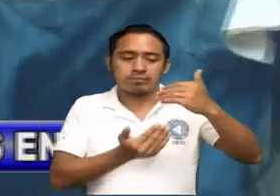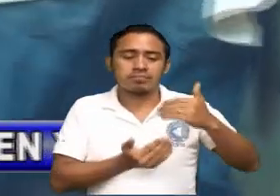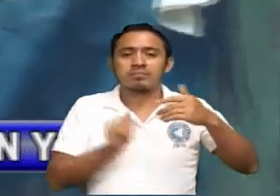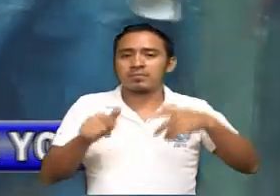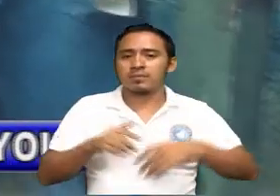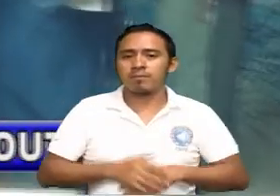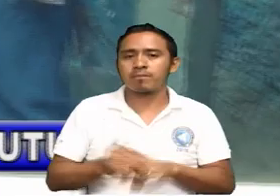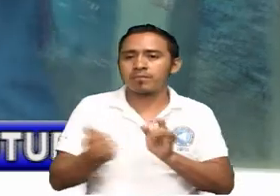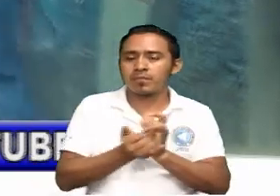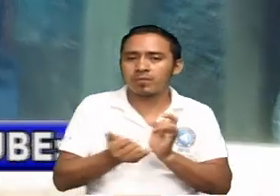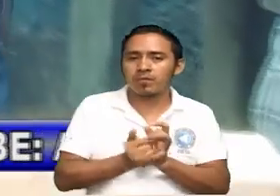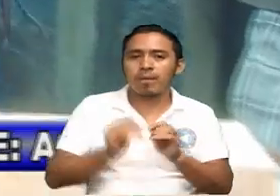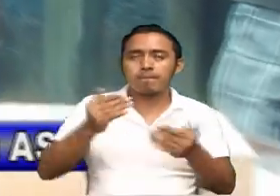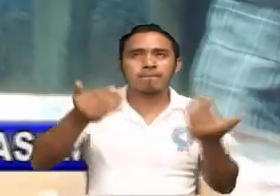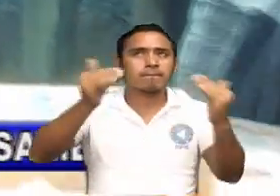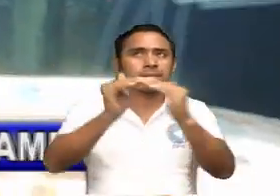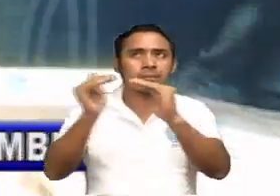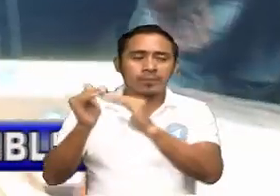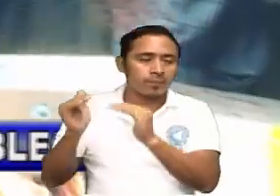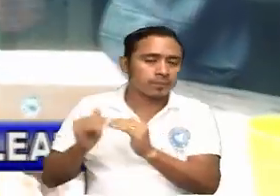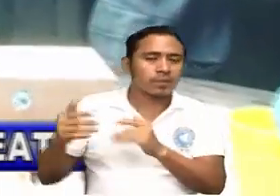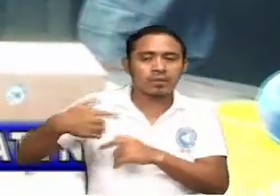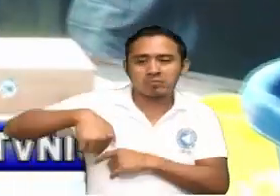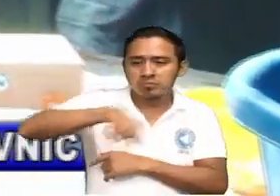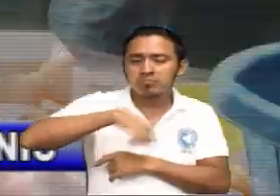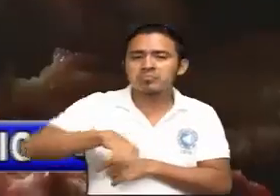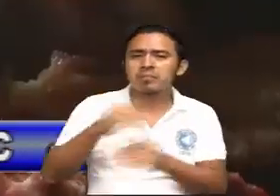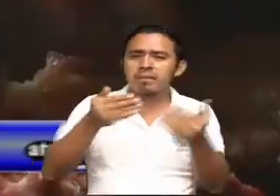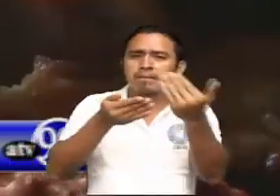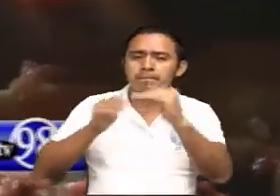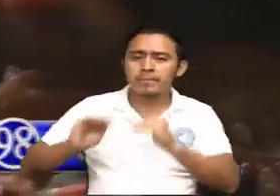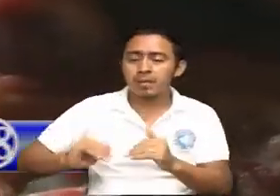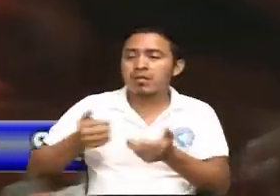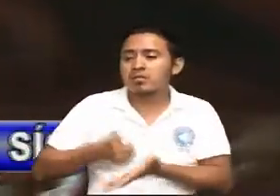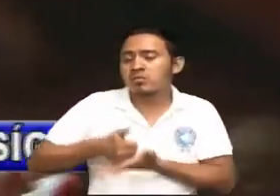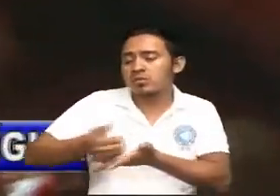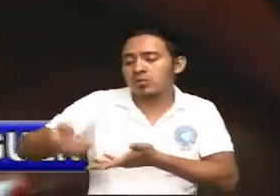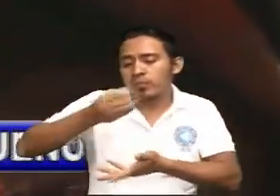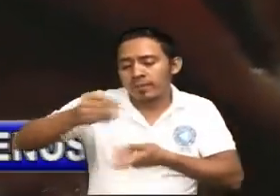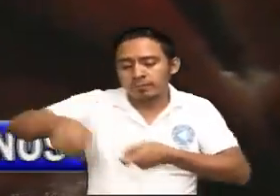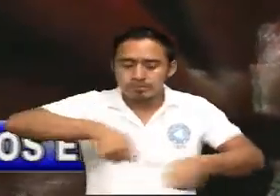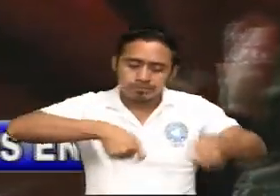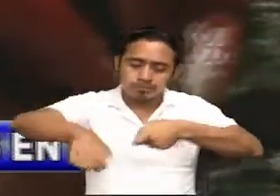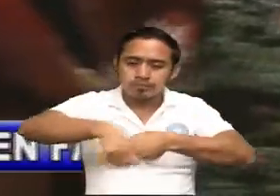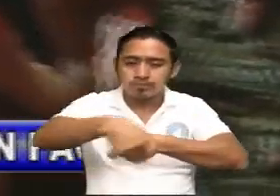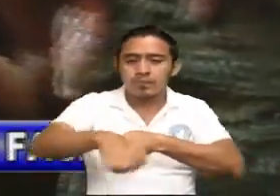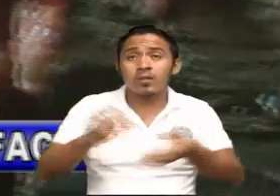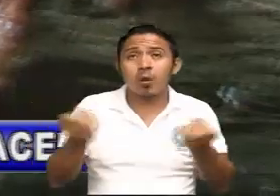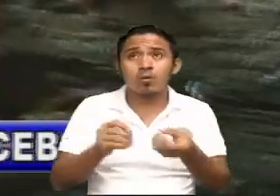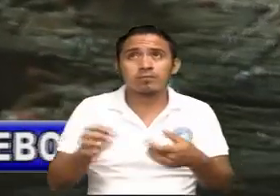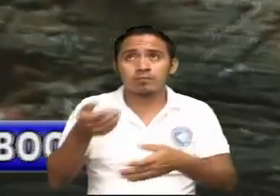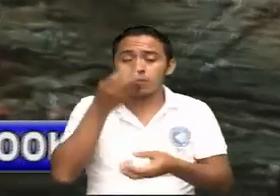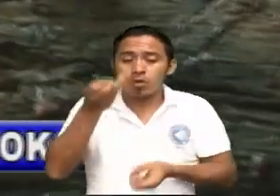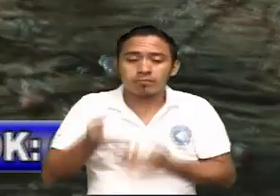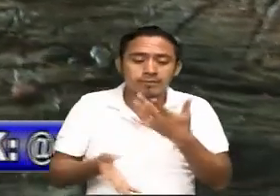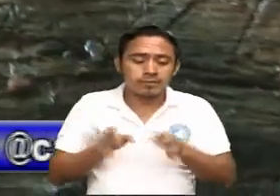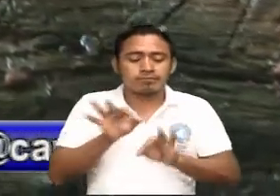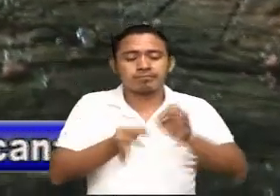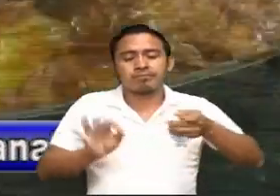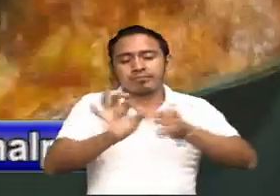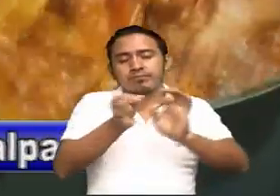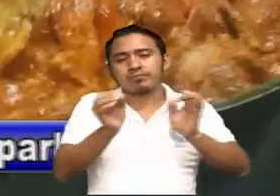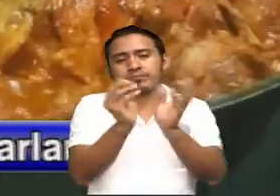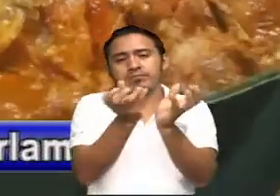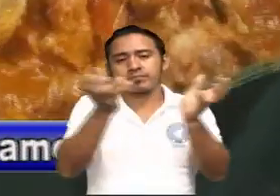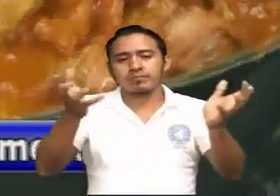festividad también se unen los vecinos del barrio San Judas, ya sea para preparar los alimentos o para vestir a la réplica de la imagen de Santo